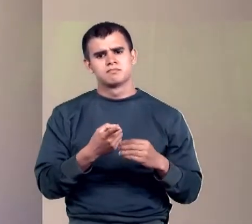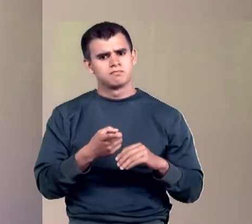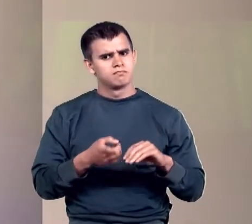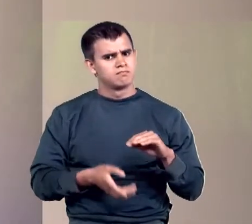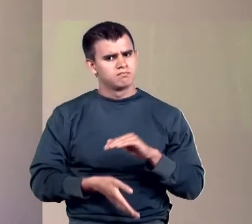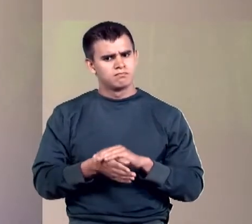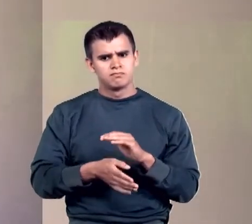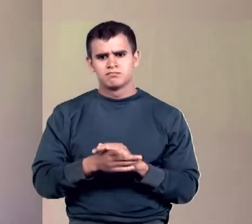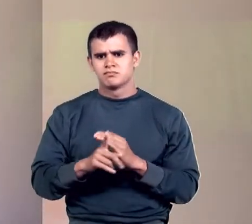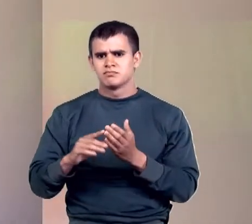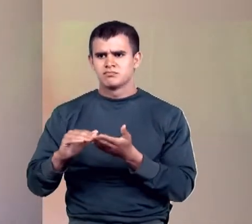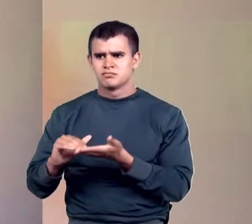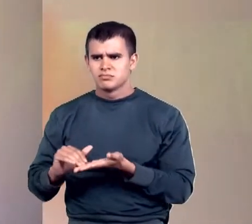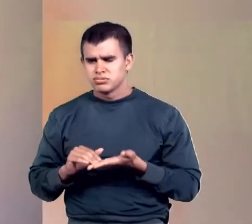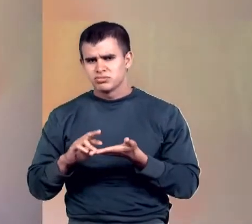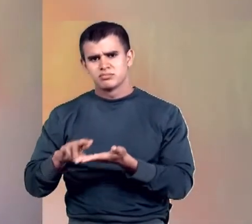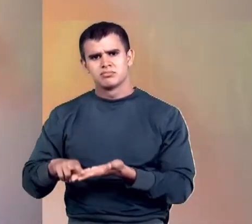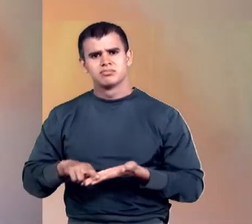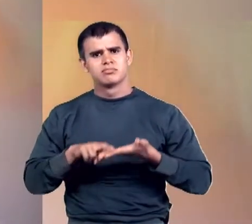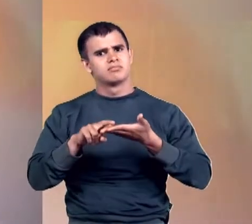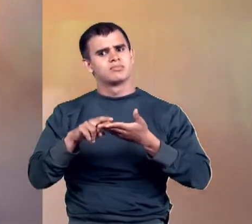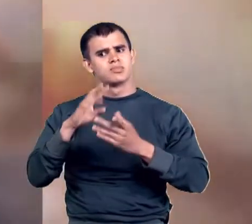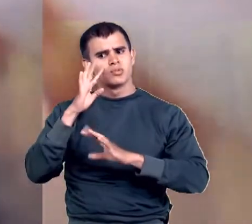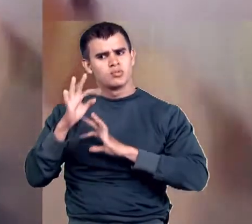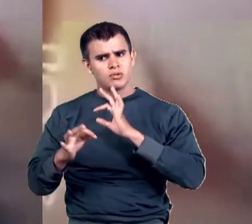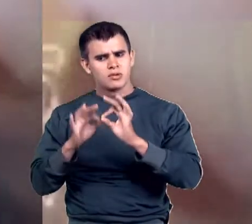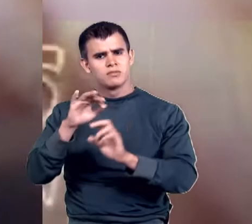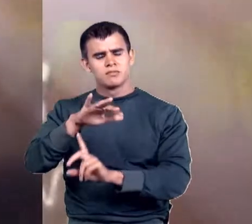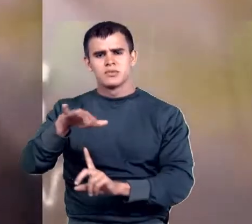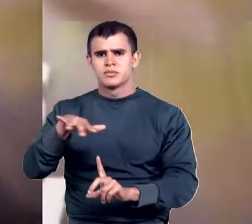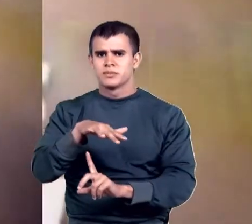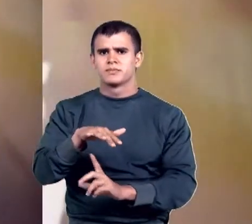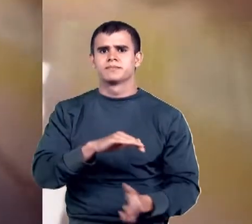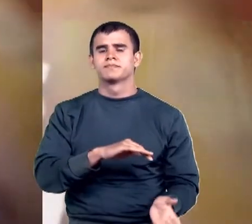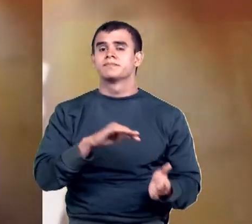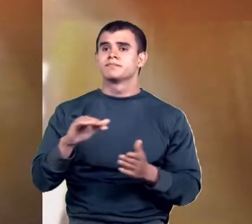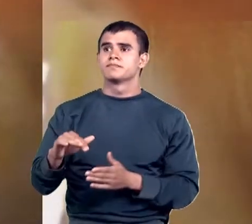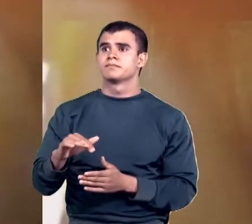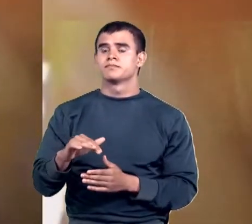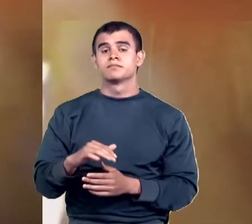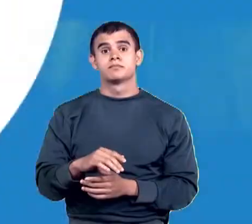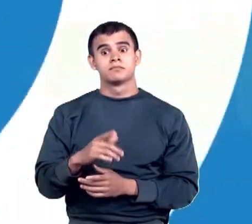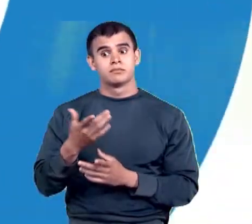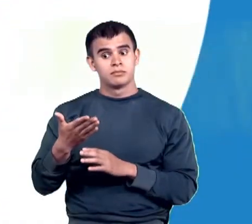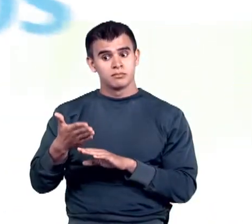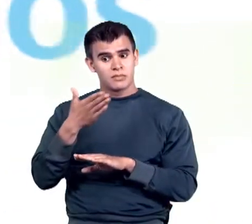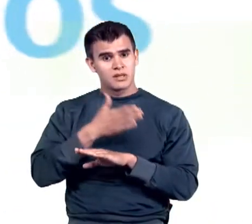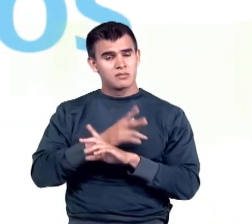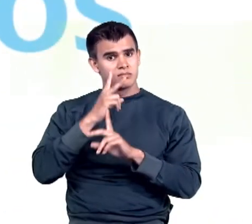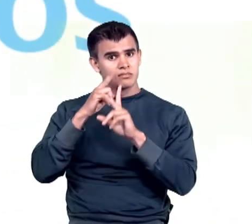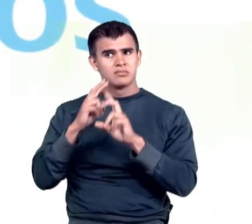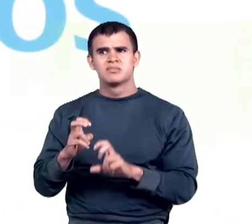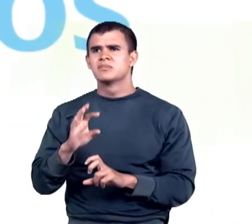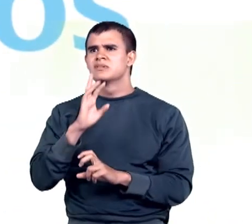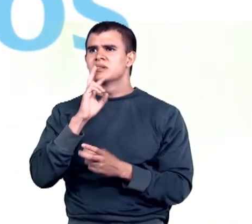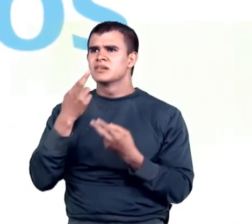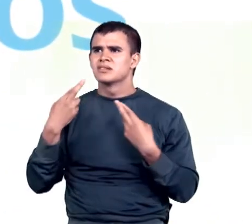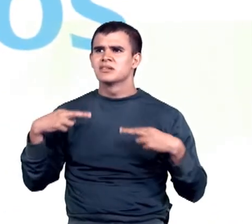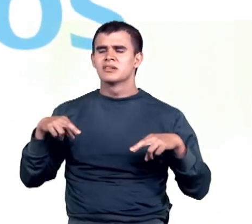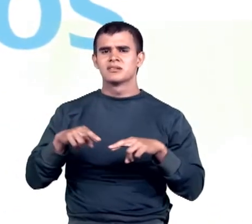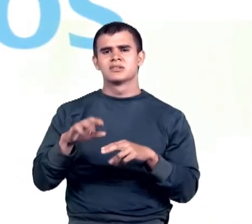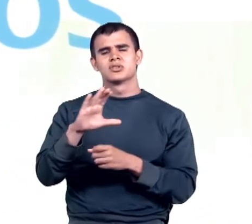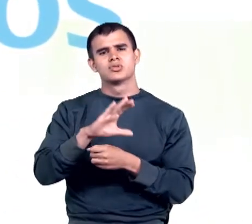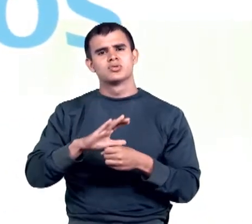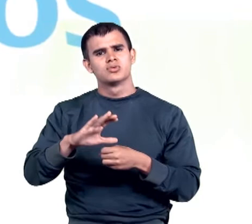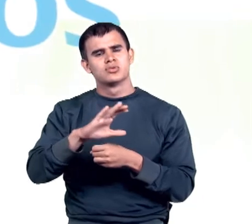a mantener, recuperar y cuidar el medio ambiente. Según un estudio realizado por la